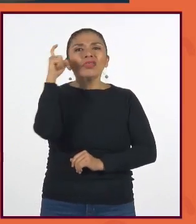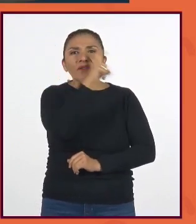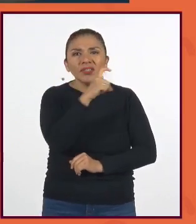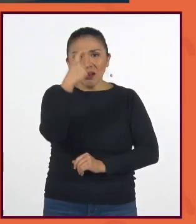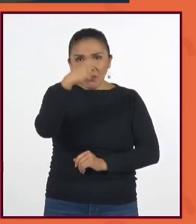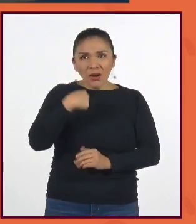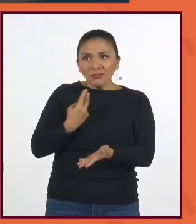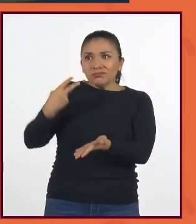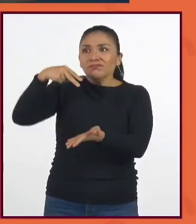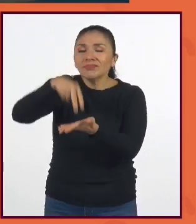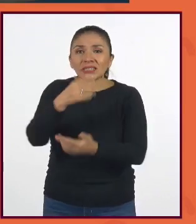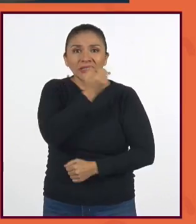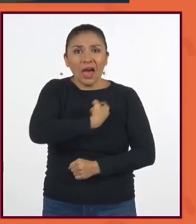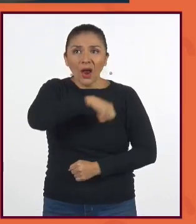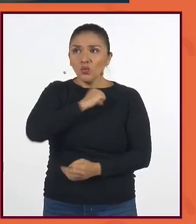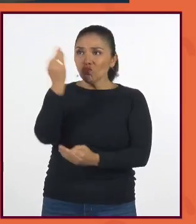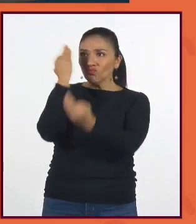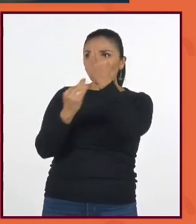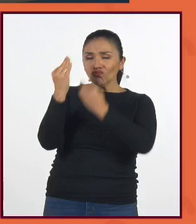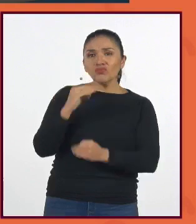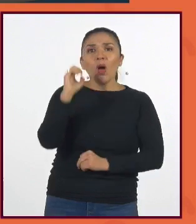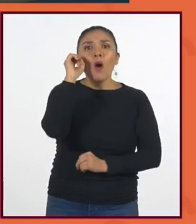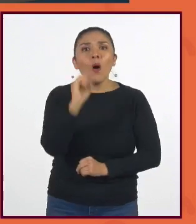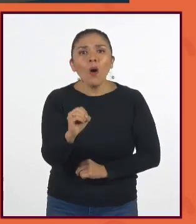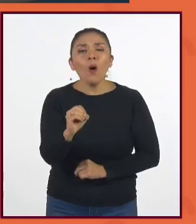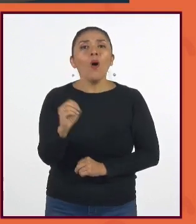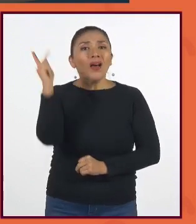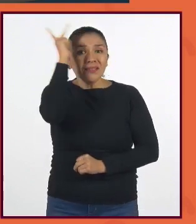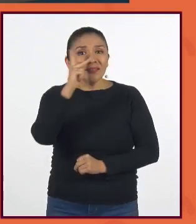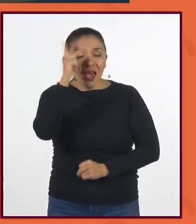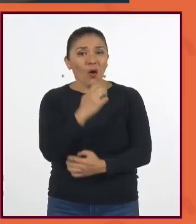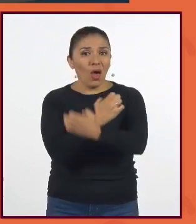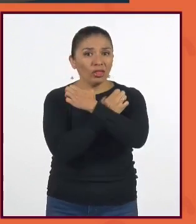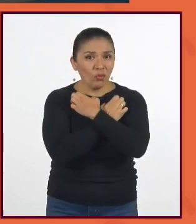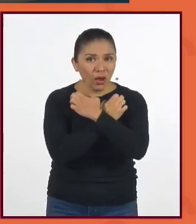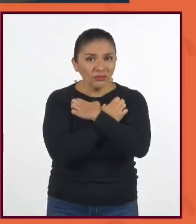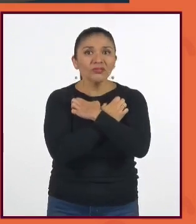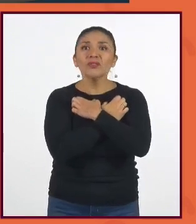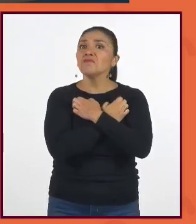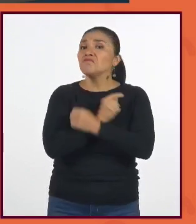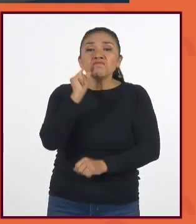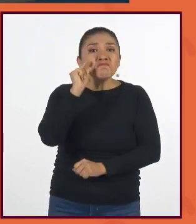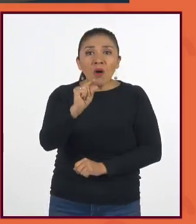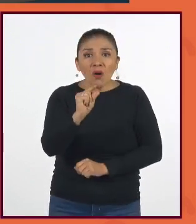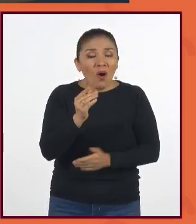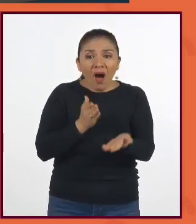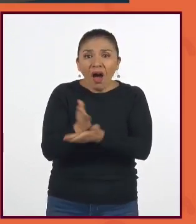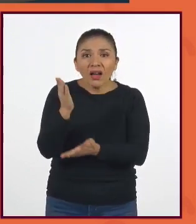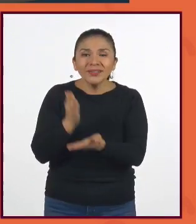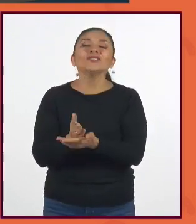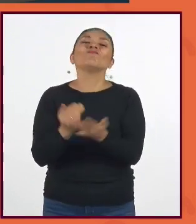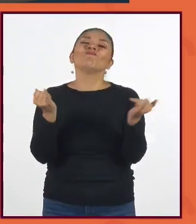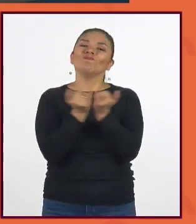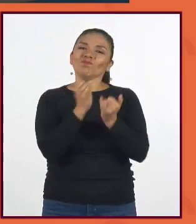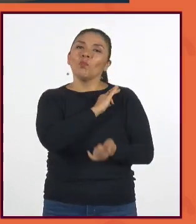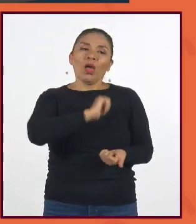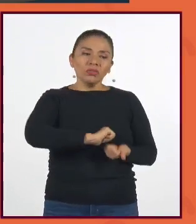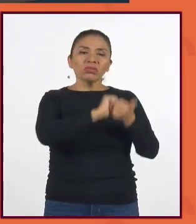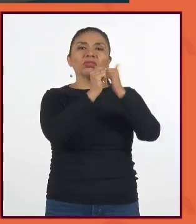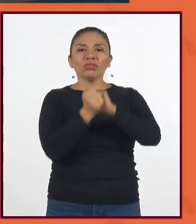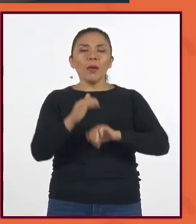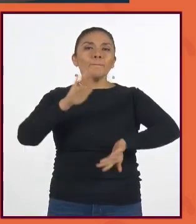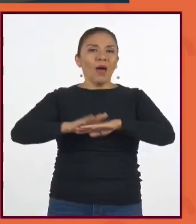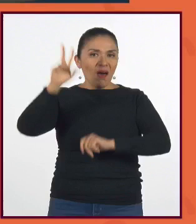servicios de salud, a los servicios también de psicoeducación, van a fomentar el consumo de